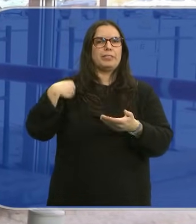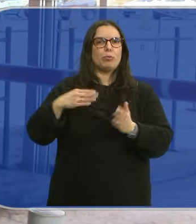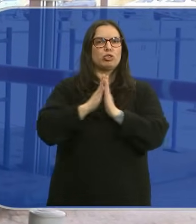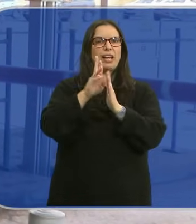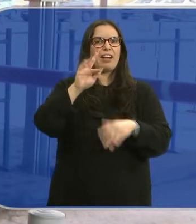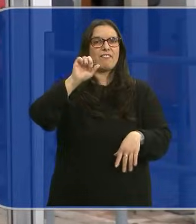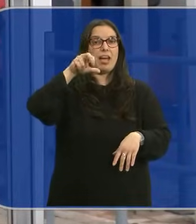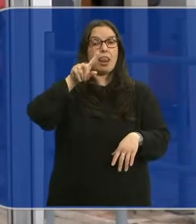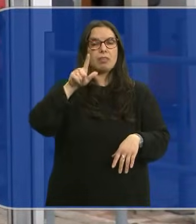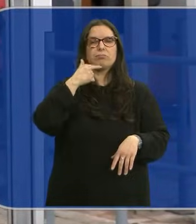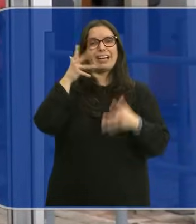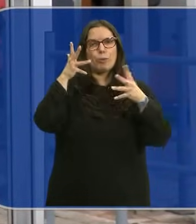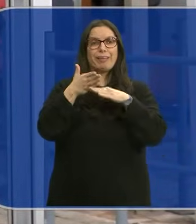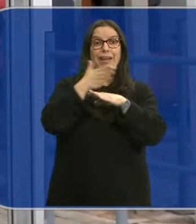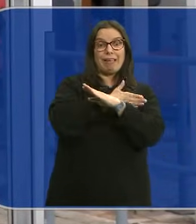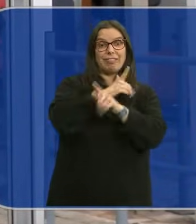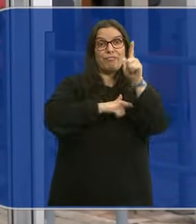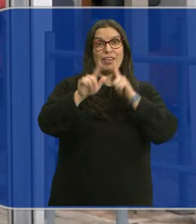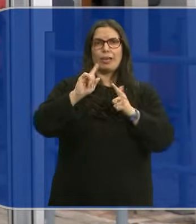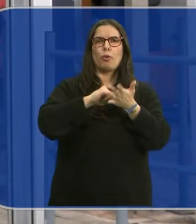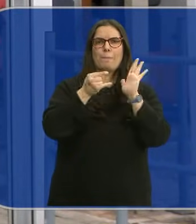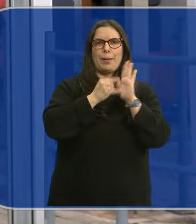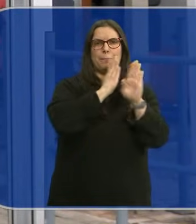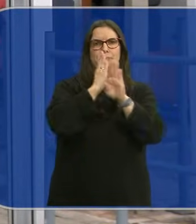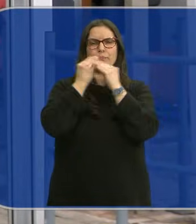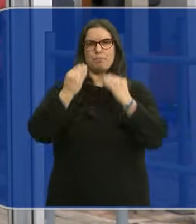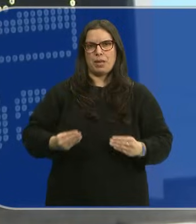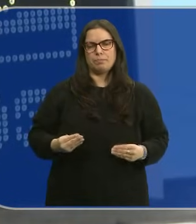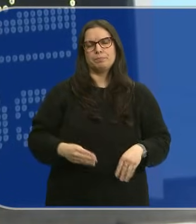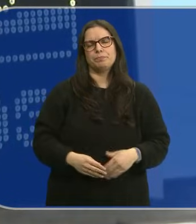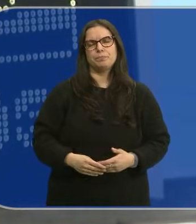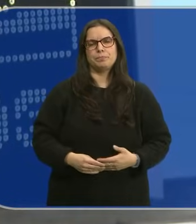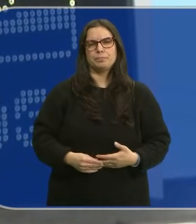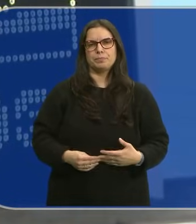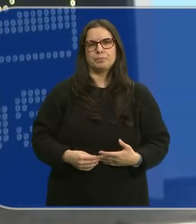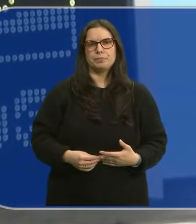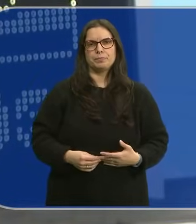Recomienda una buena planificación de los viajes previstos.